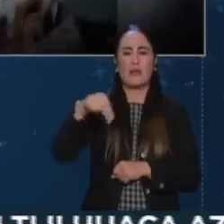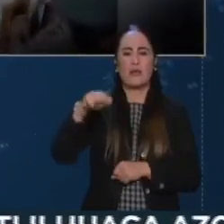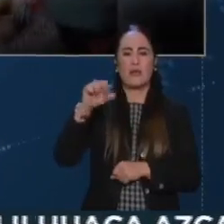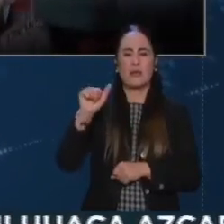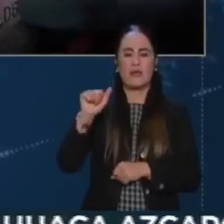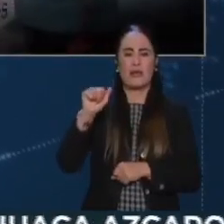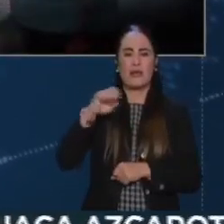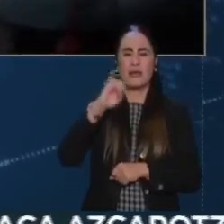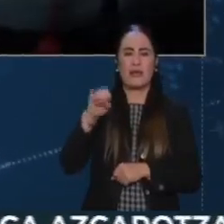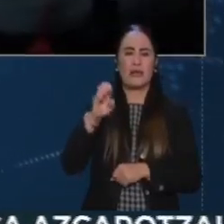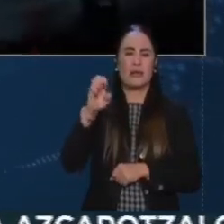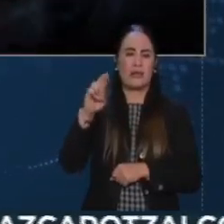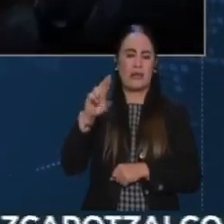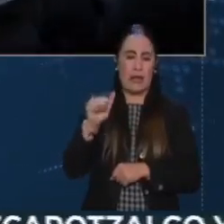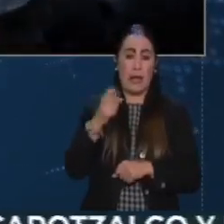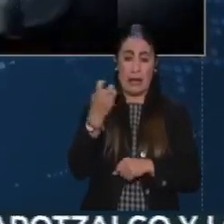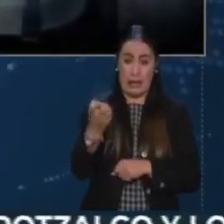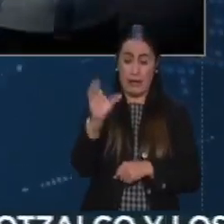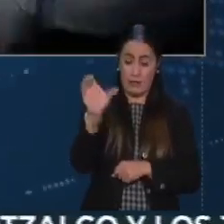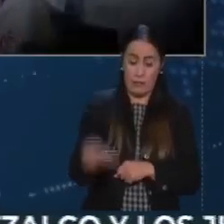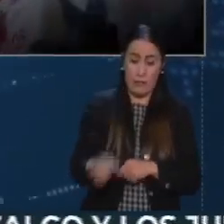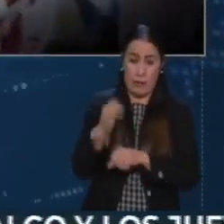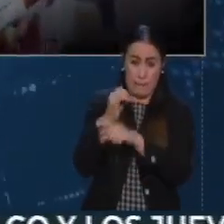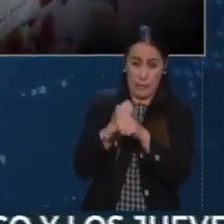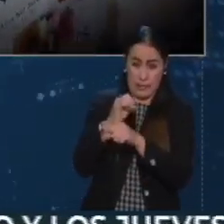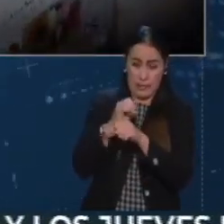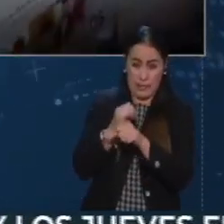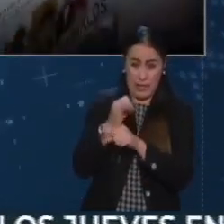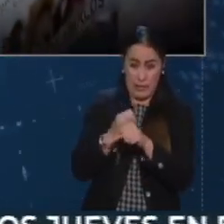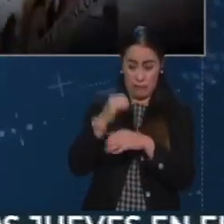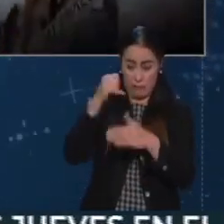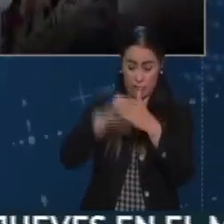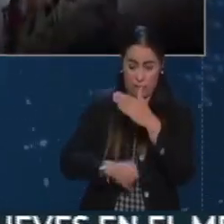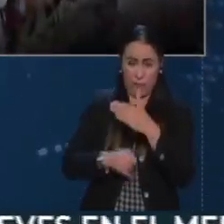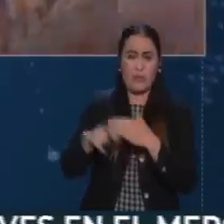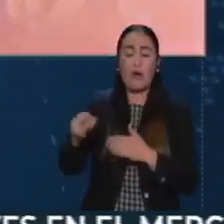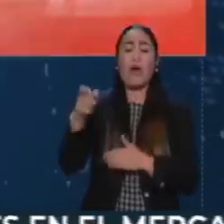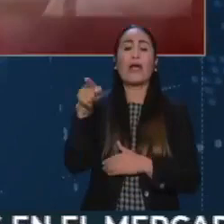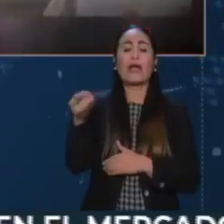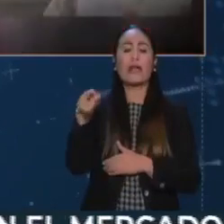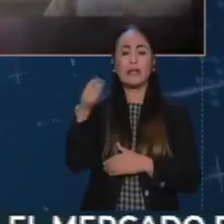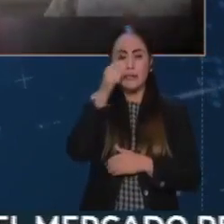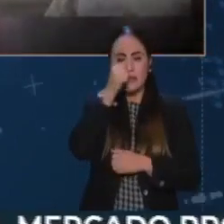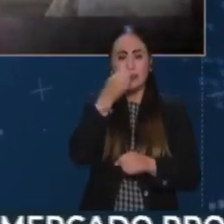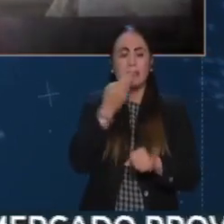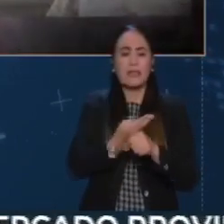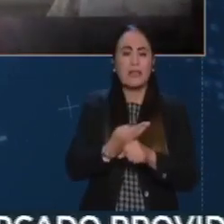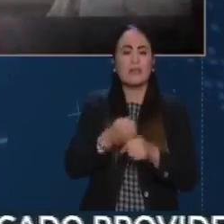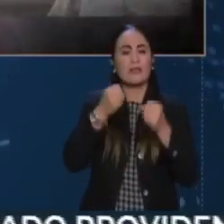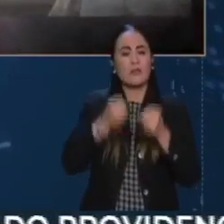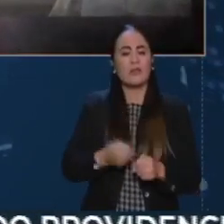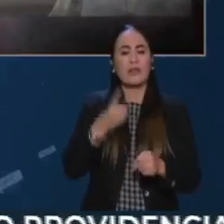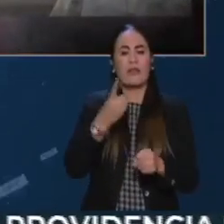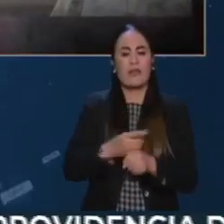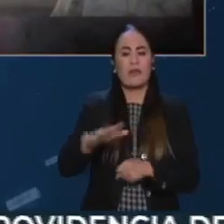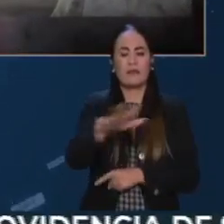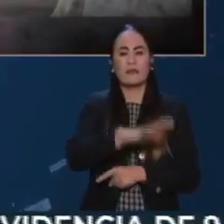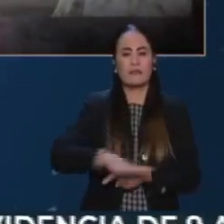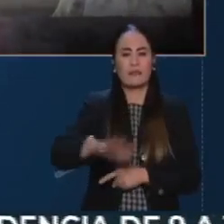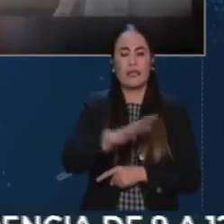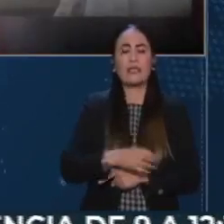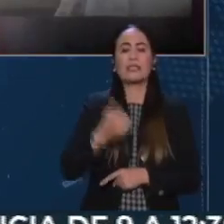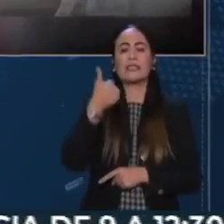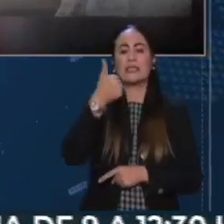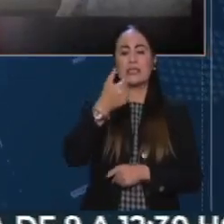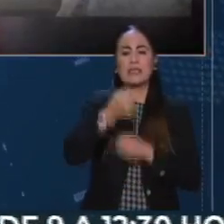Gutiérrez de Velasco. Luis Carlos Nájera Gutiérrez de Velasco fue el secretario de Seguridad Pública los 6 años del